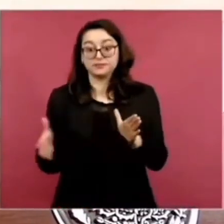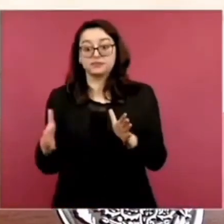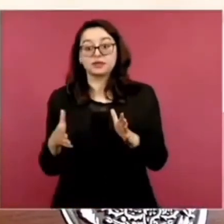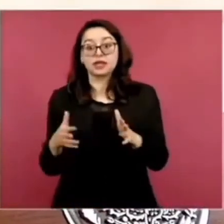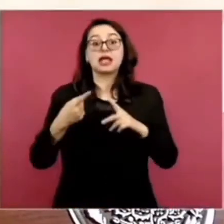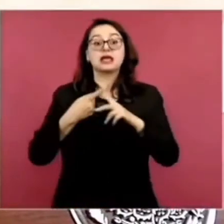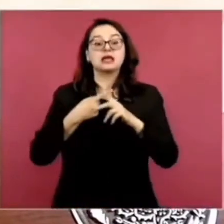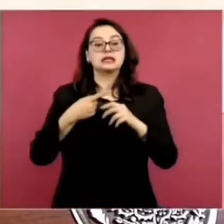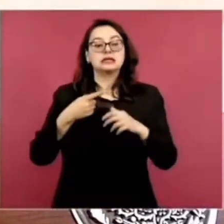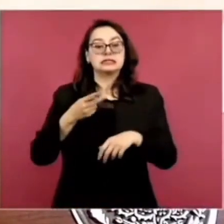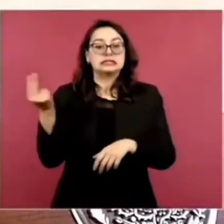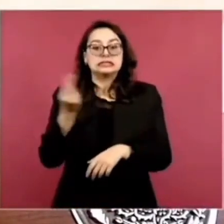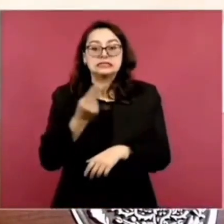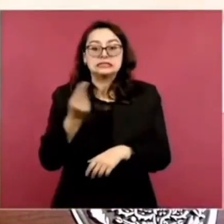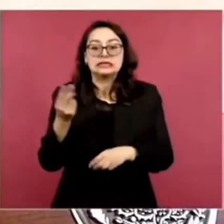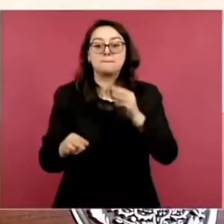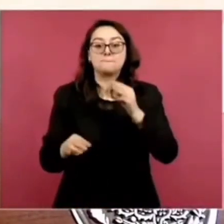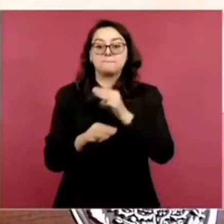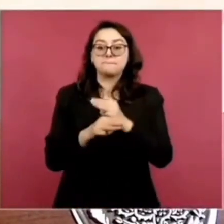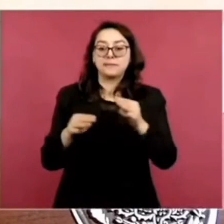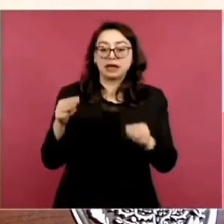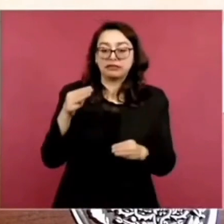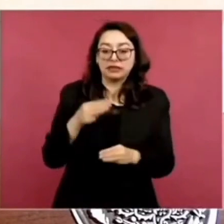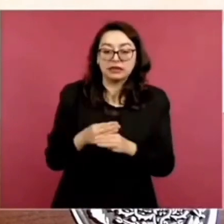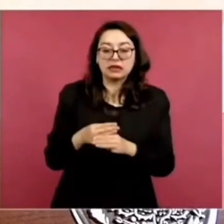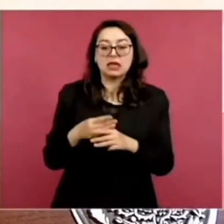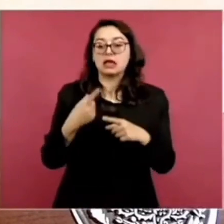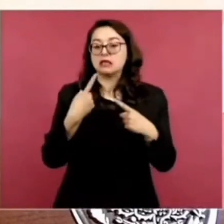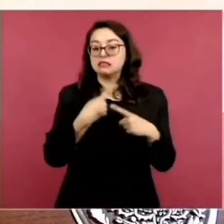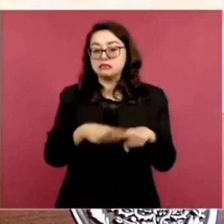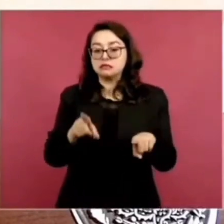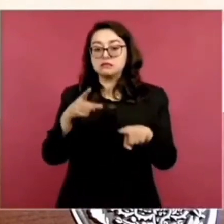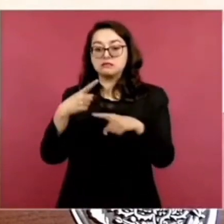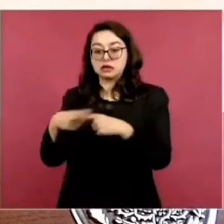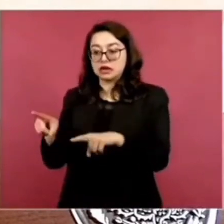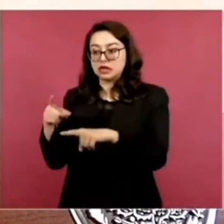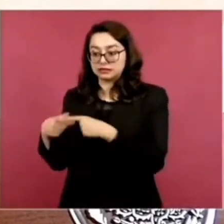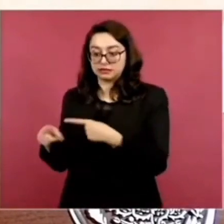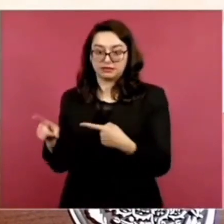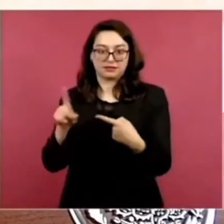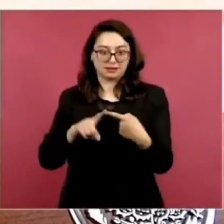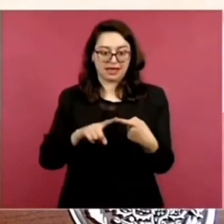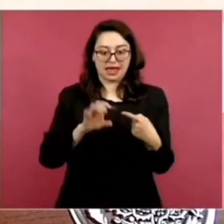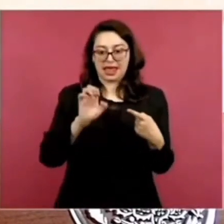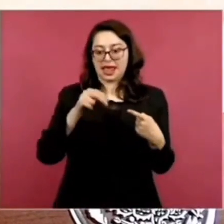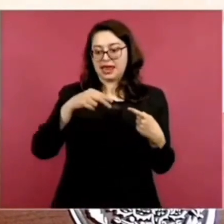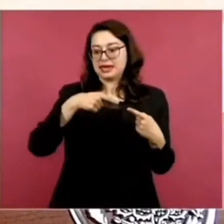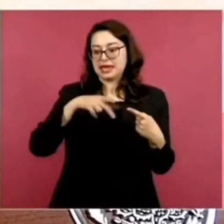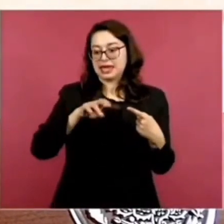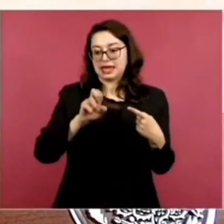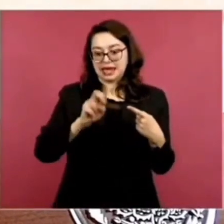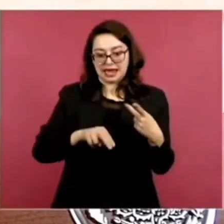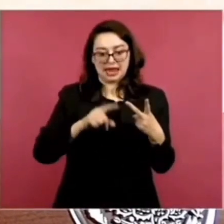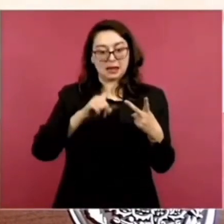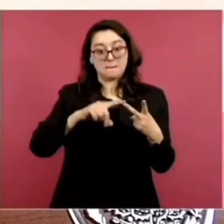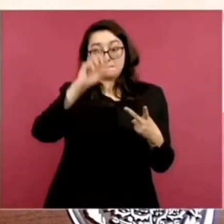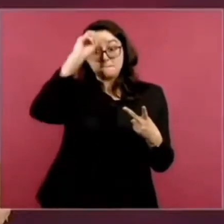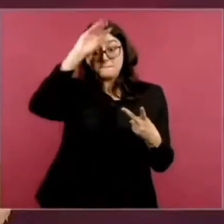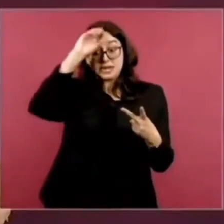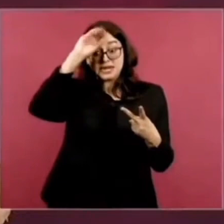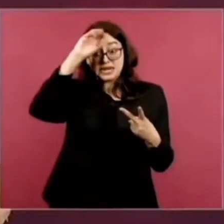enequén, desde luego la minería,